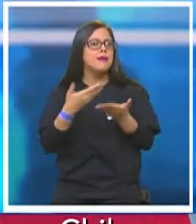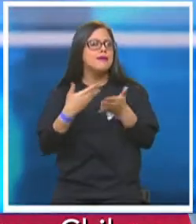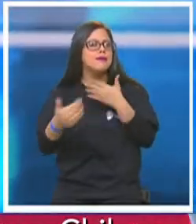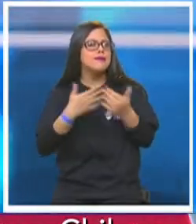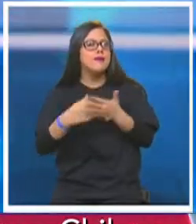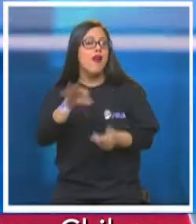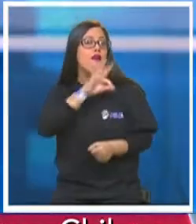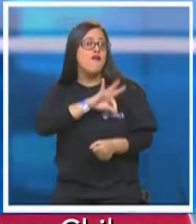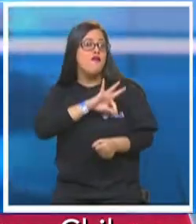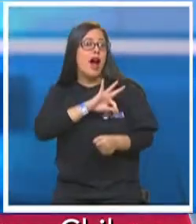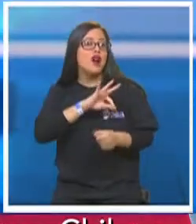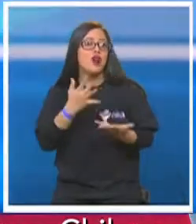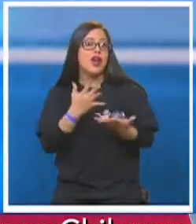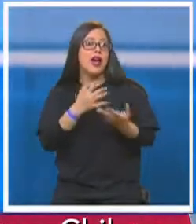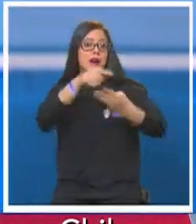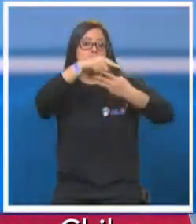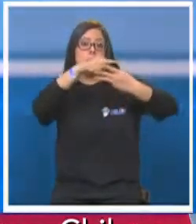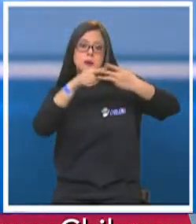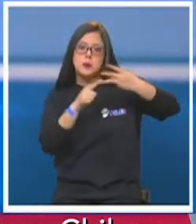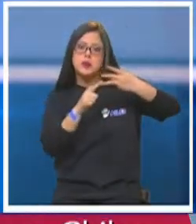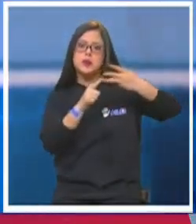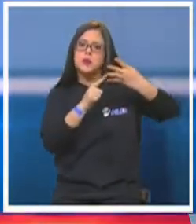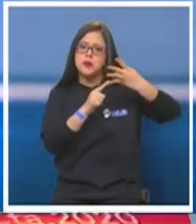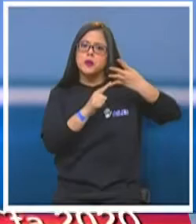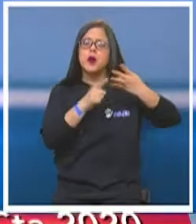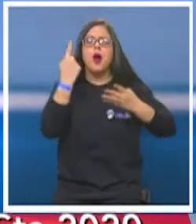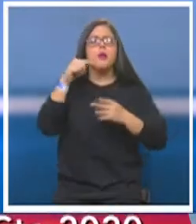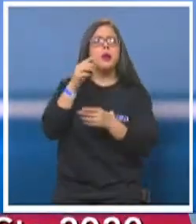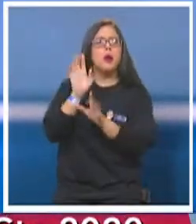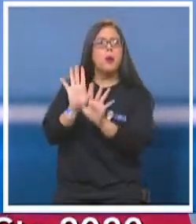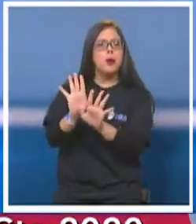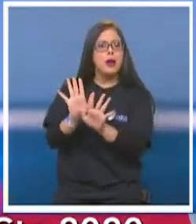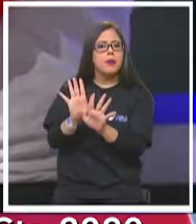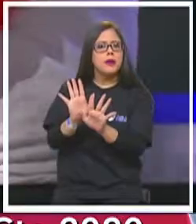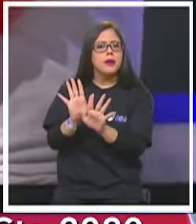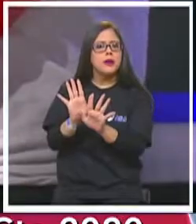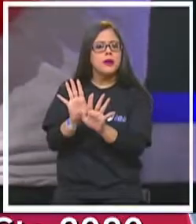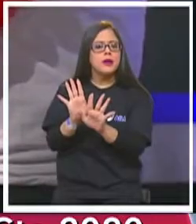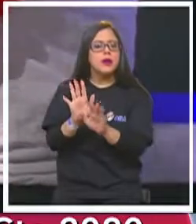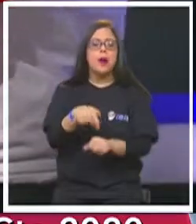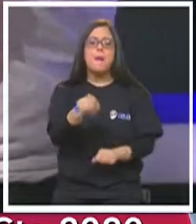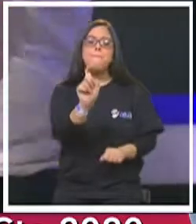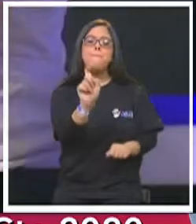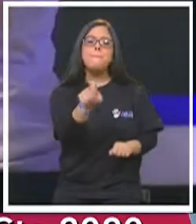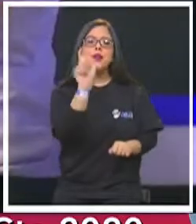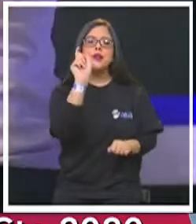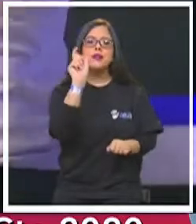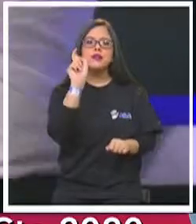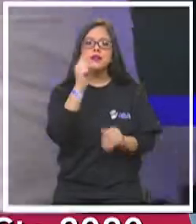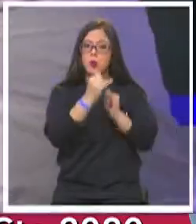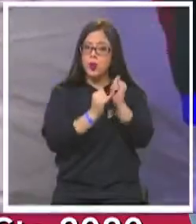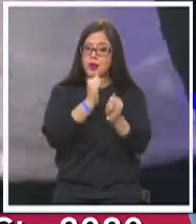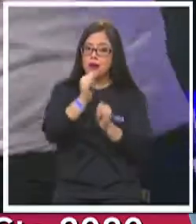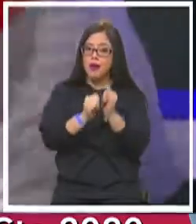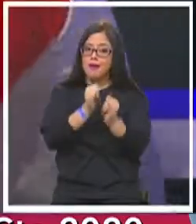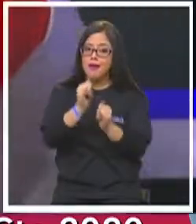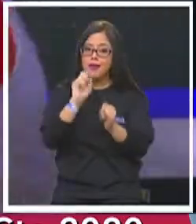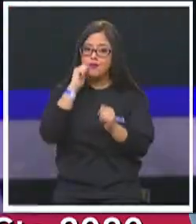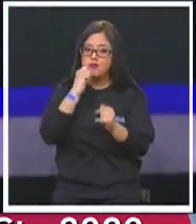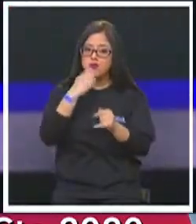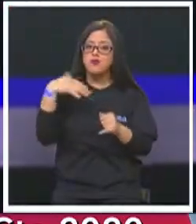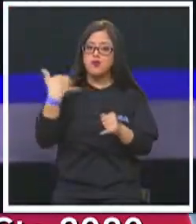acá, de Santander, BCI, Chile y Copeuch. Pero JP, solo un botón, ¿no? El botón digital también es sumamente